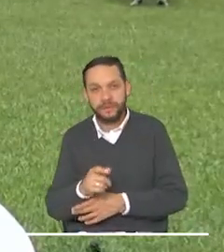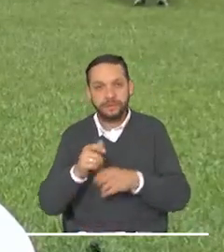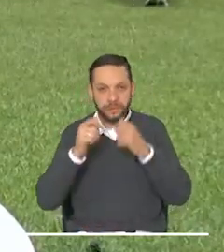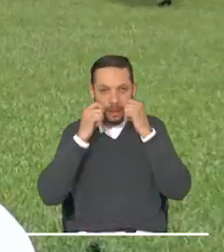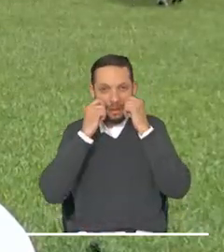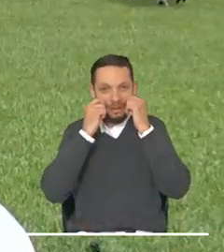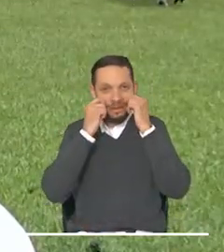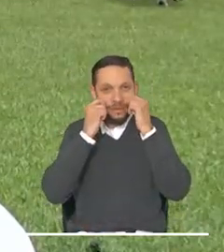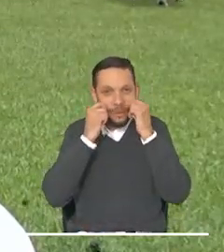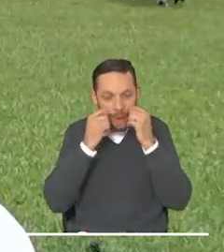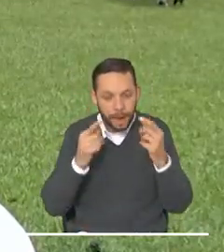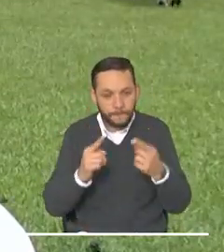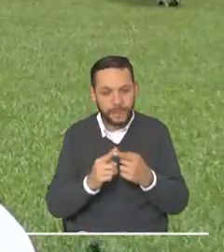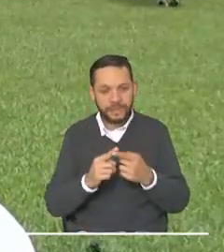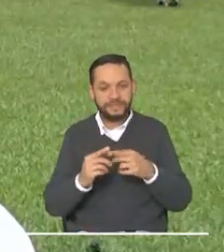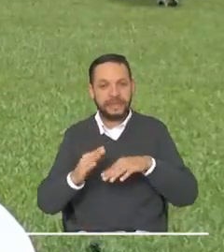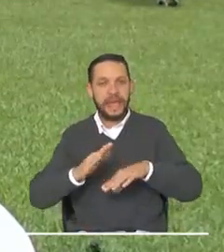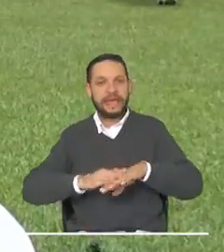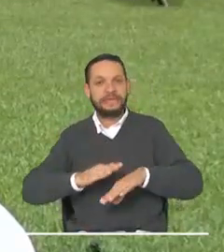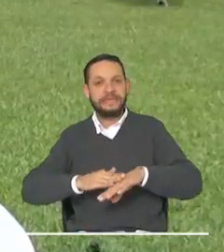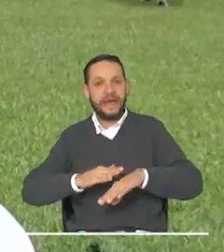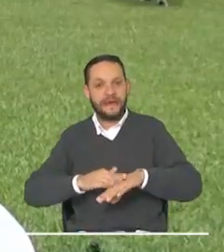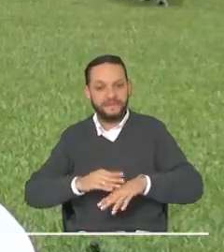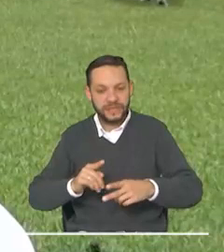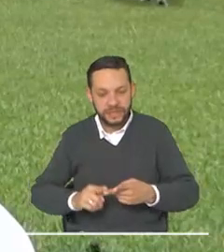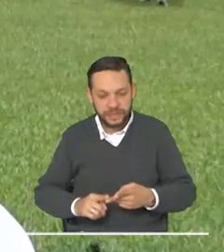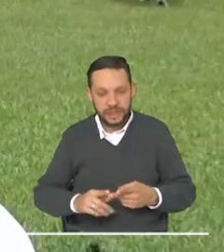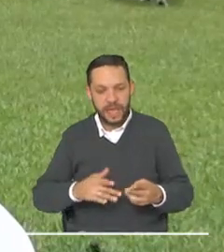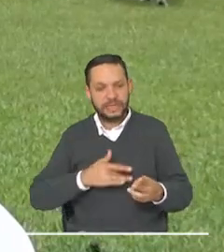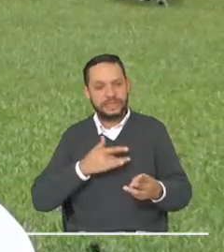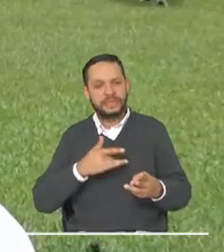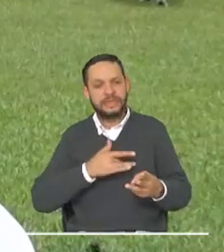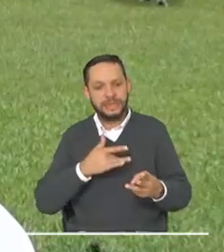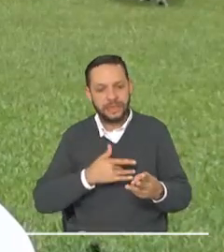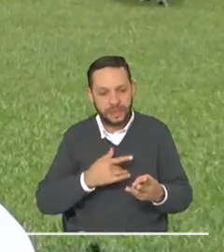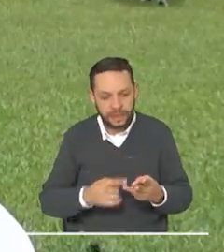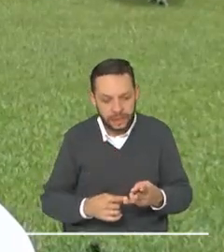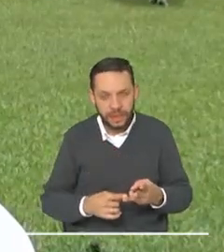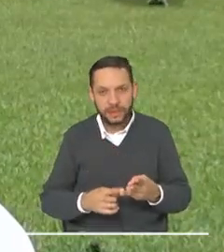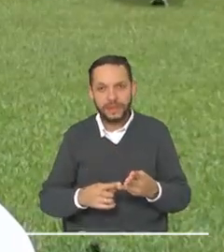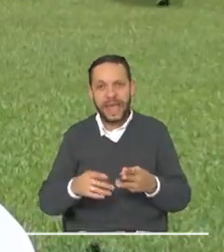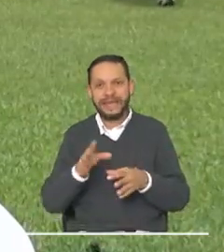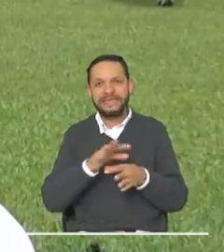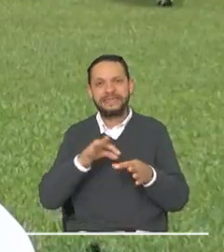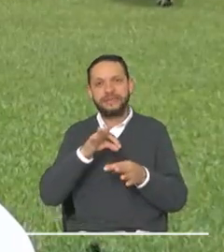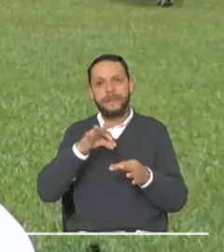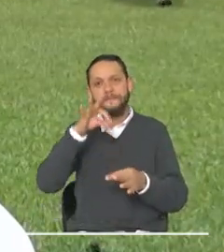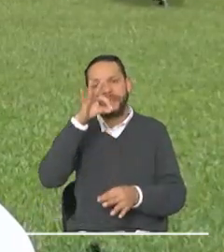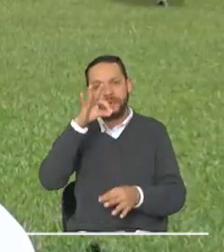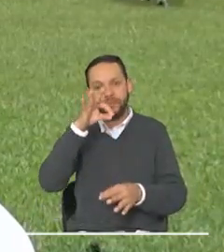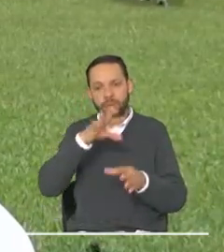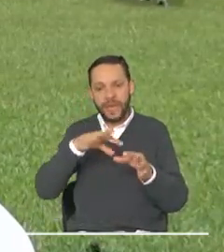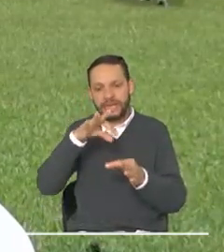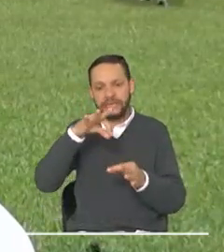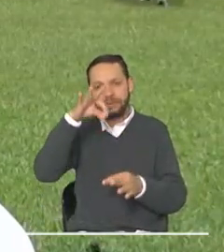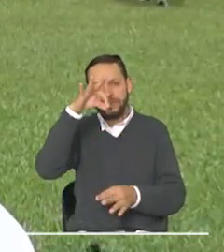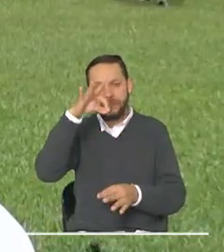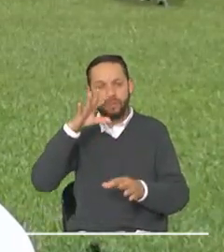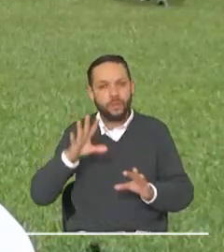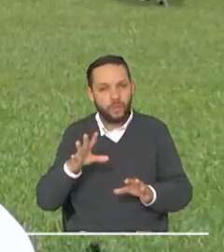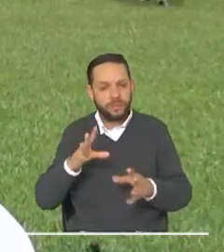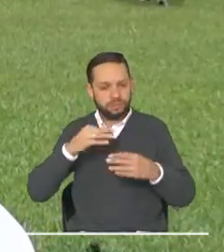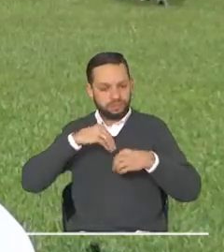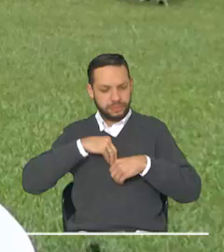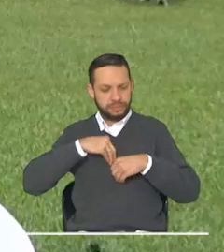la emoción el sentimiento el mundo espiritual porque pareciera que nos quedamos aún